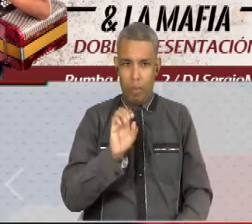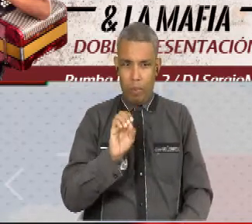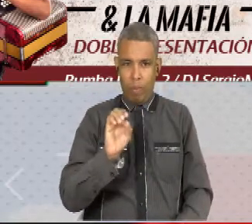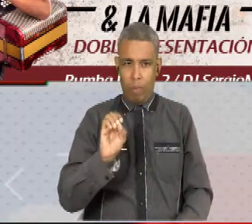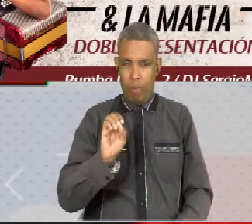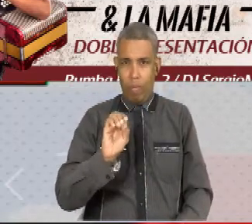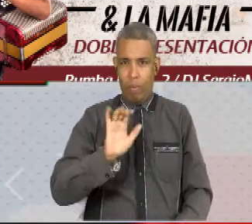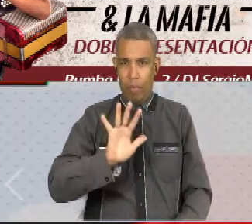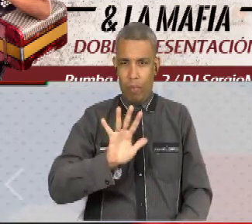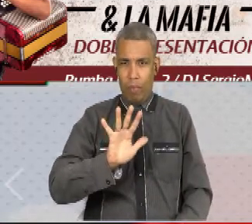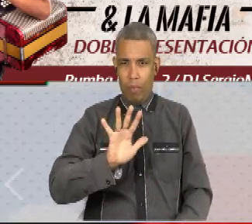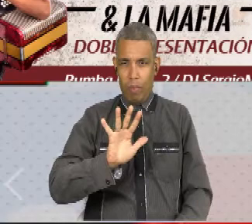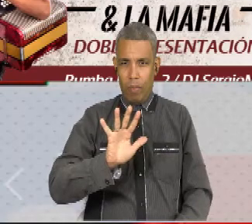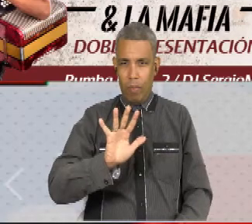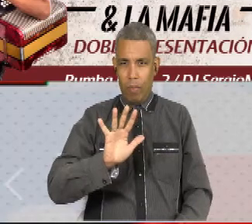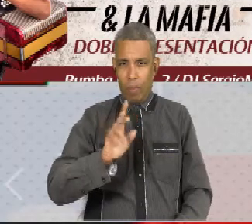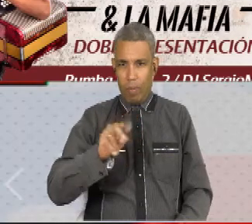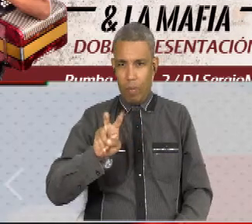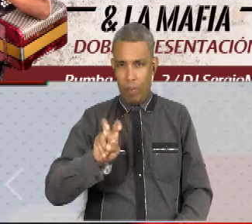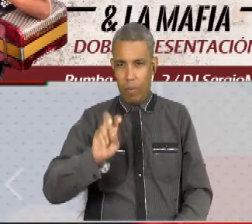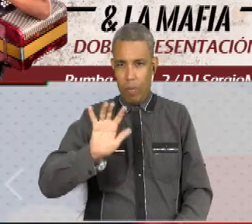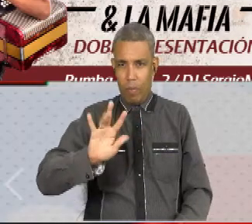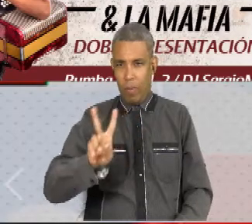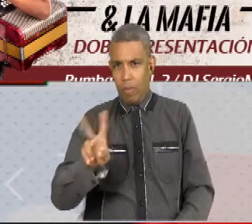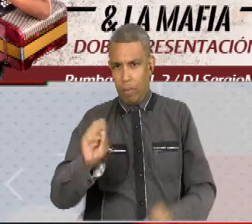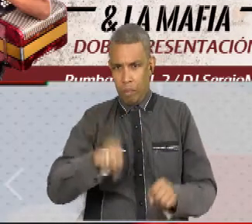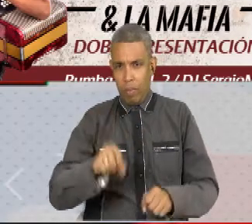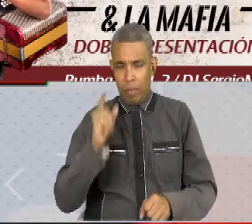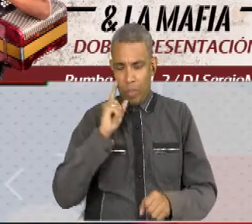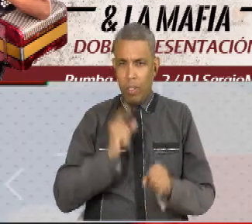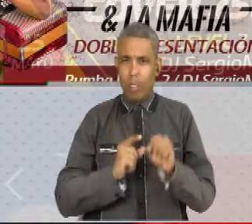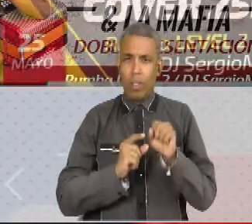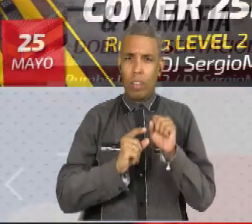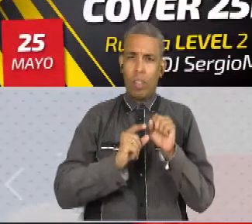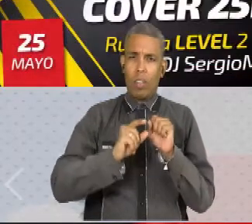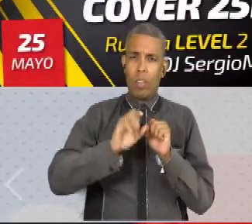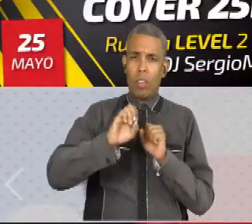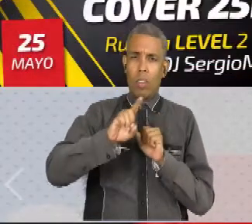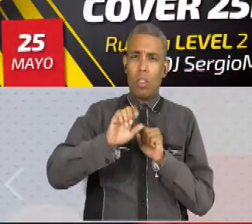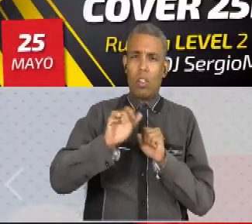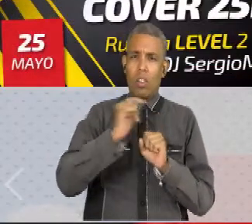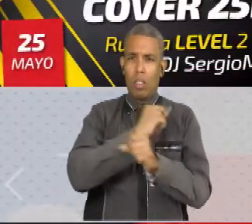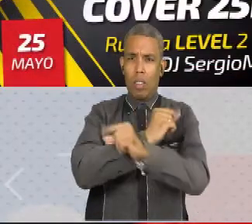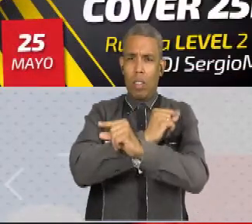300-517-5922. Oscar Navas en Facebook, Twitter, Oscar Navas.